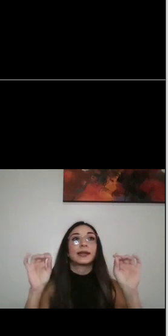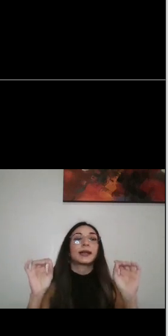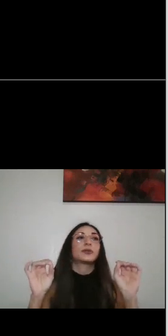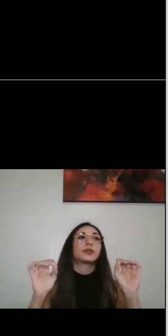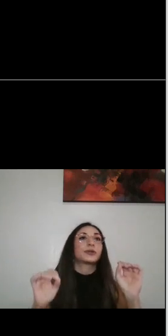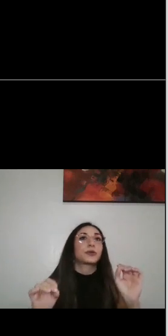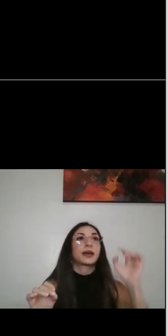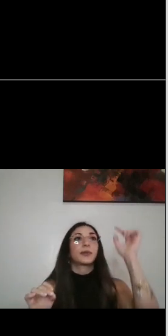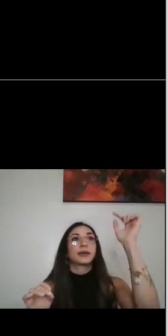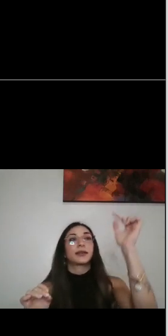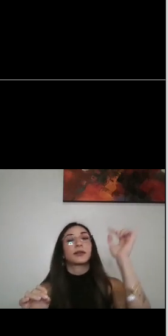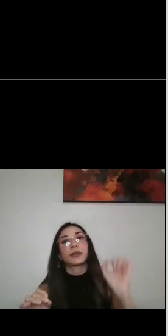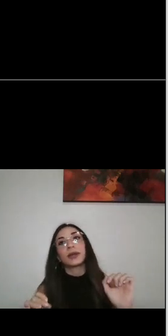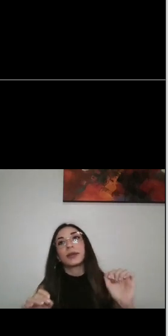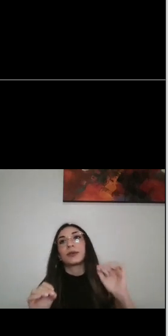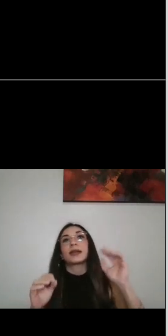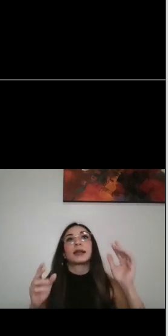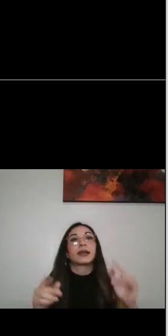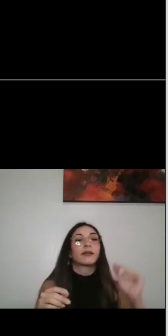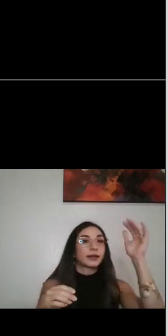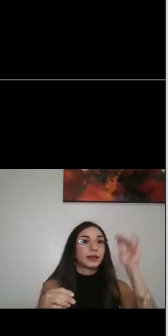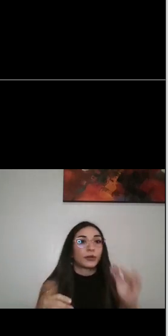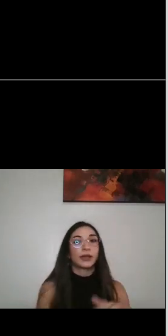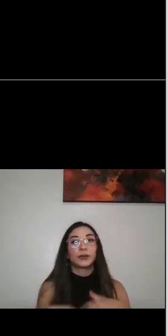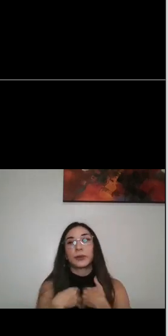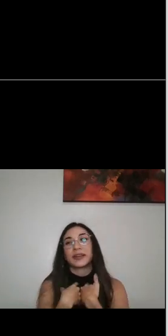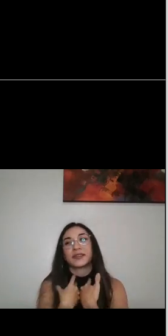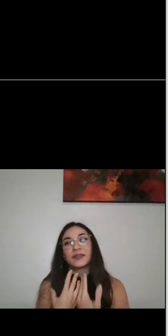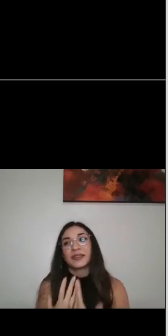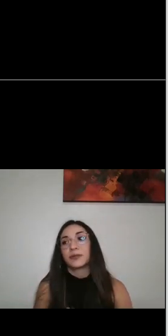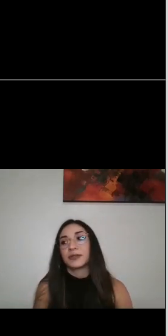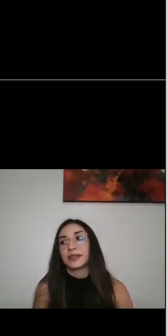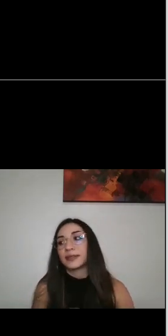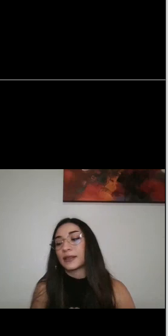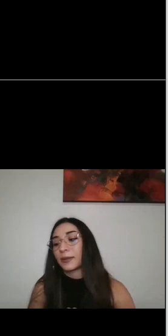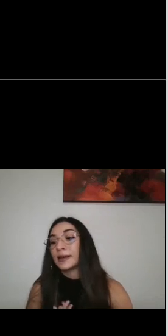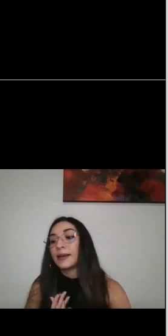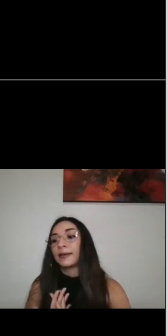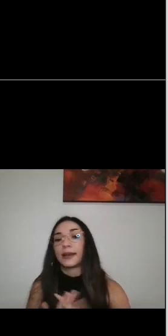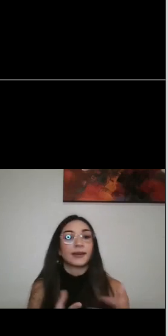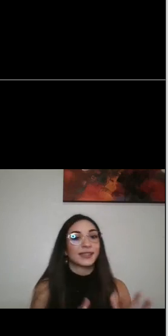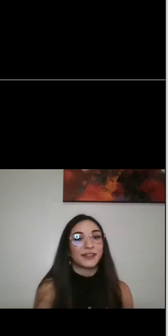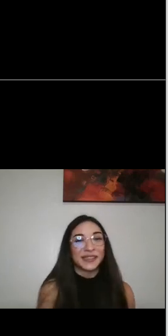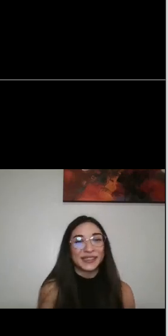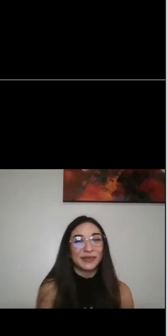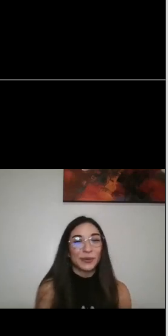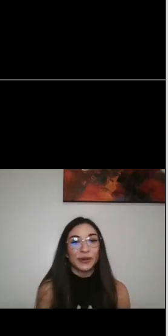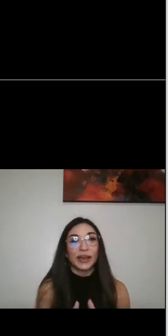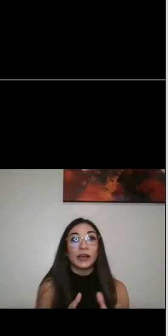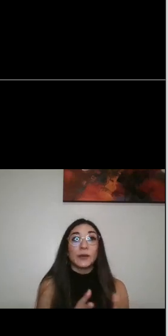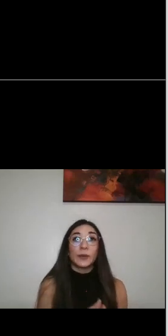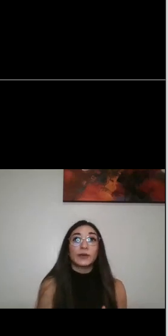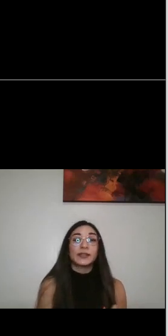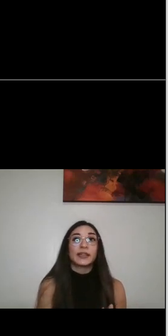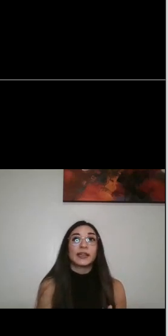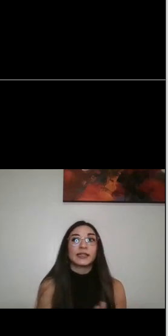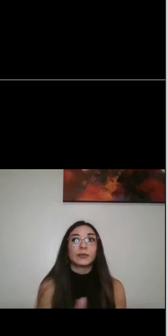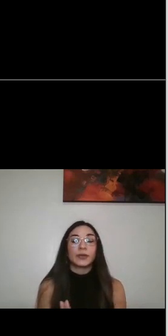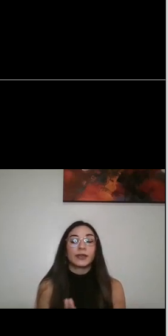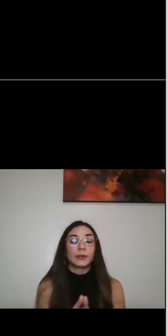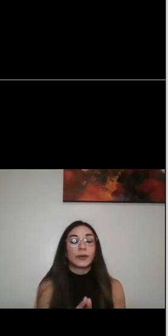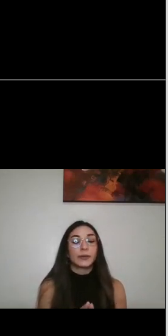decir que la audición normal va de tanto a tanto, que la leve va de tanto a tanto, porque eso no es algo que ustedes tal vez tengan que saberse de memoria, pero sí